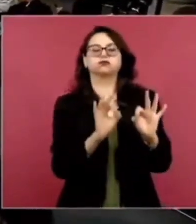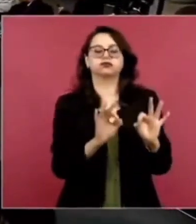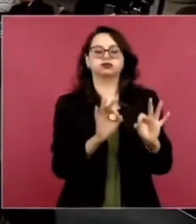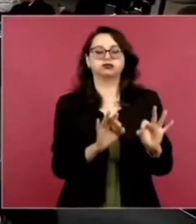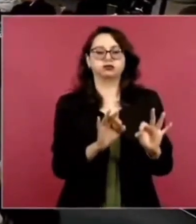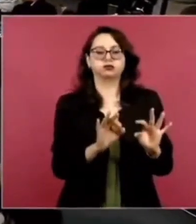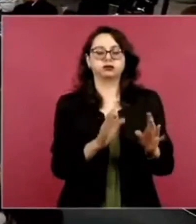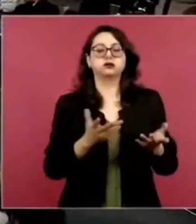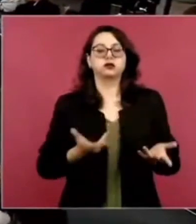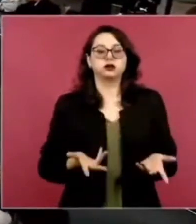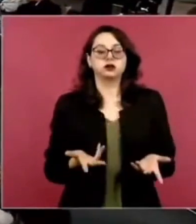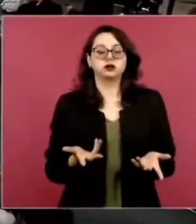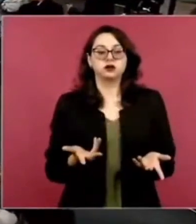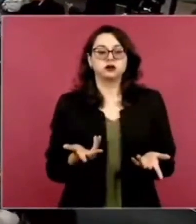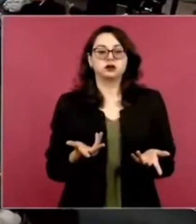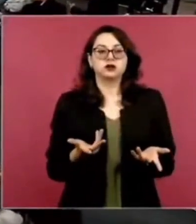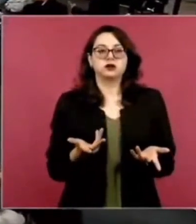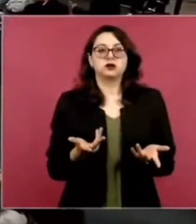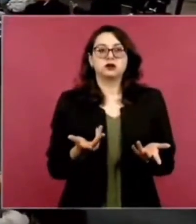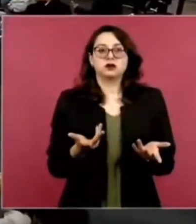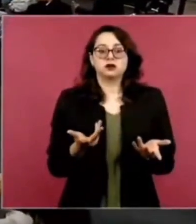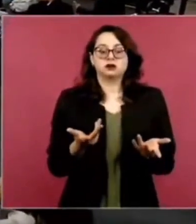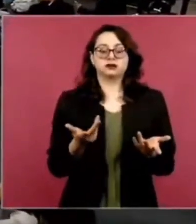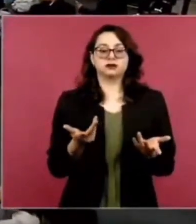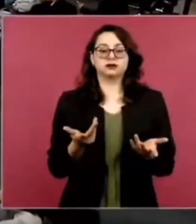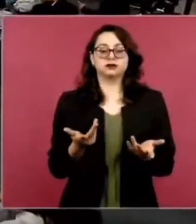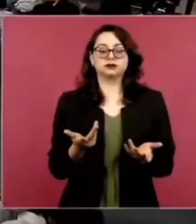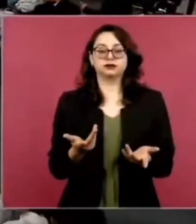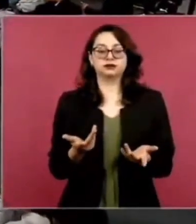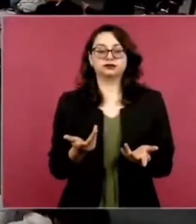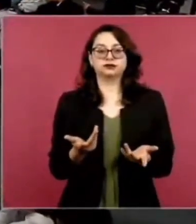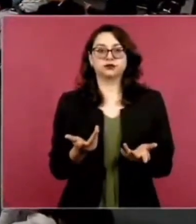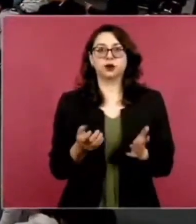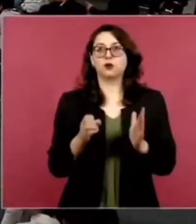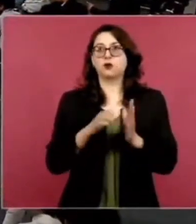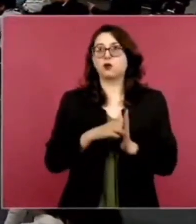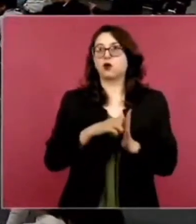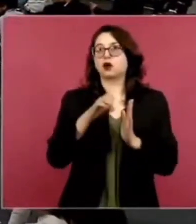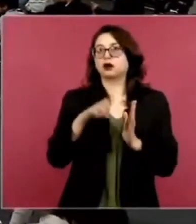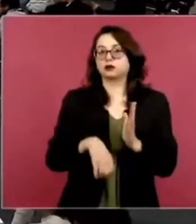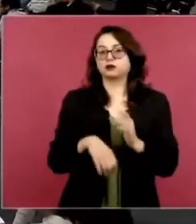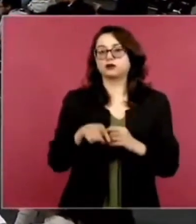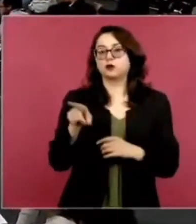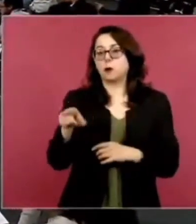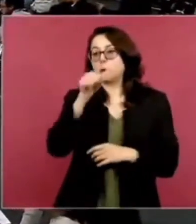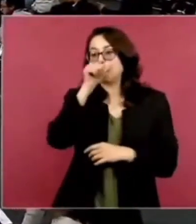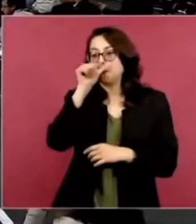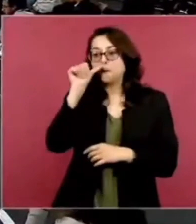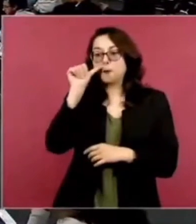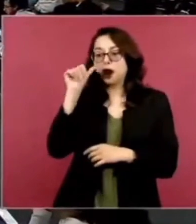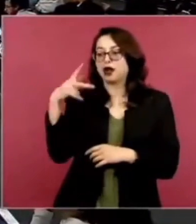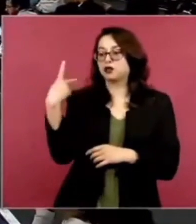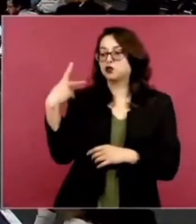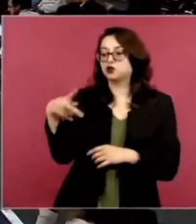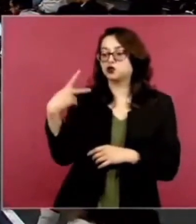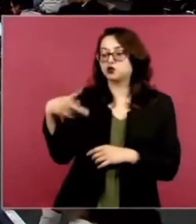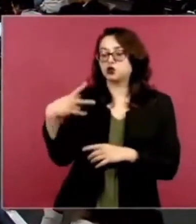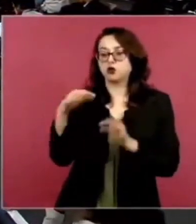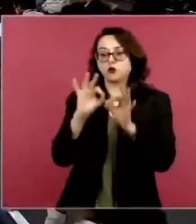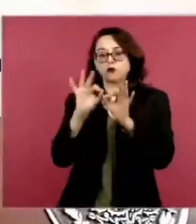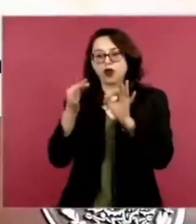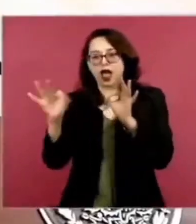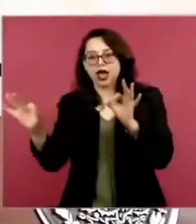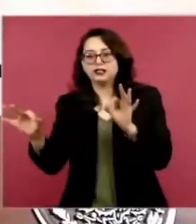como les puedo decir cuál es el texto que más me gusta de Juárez,